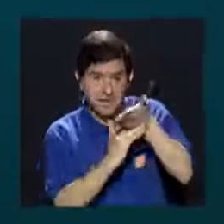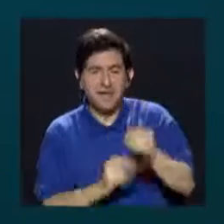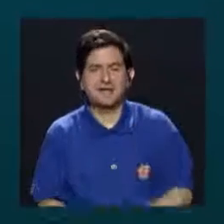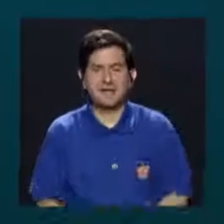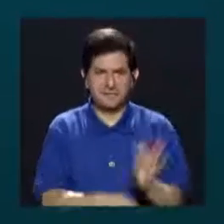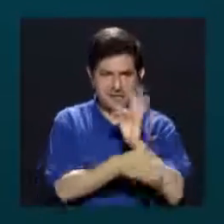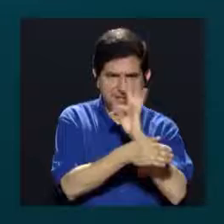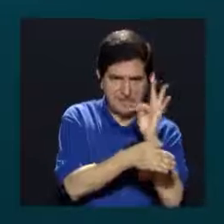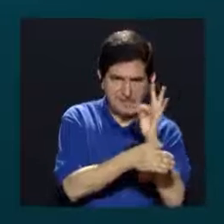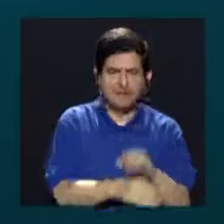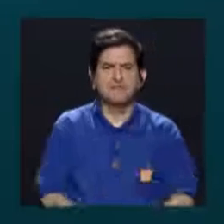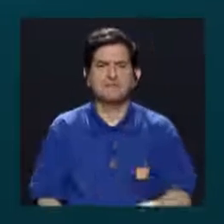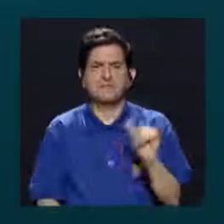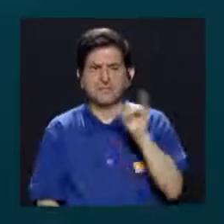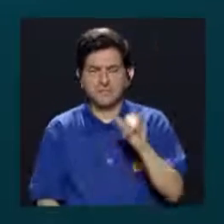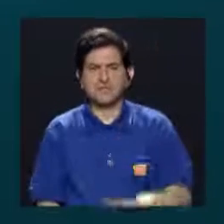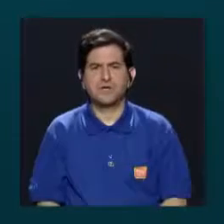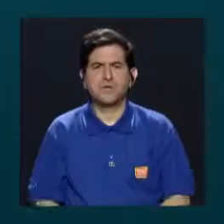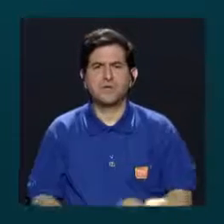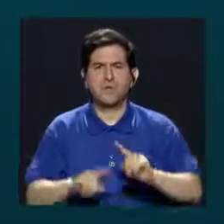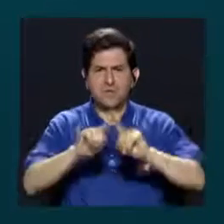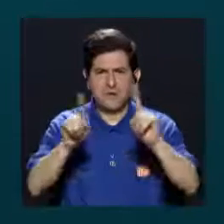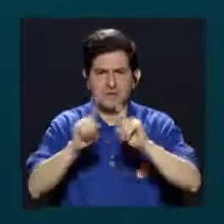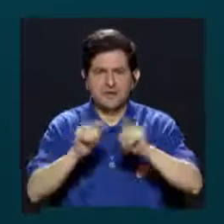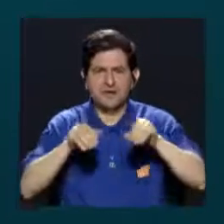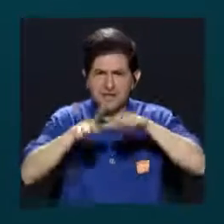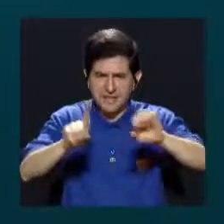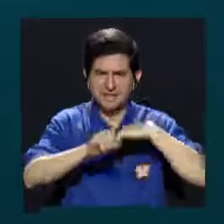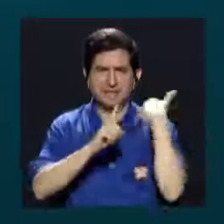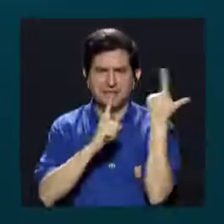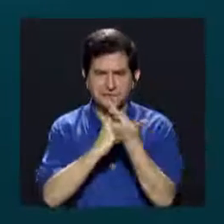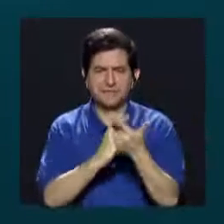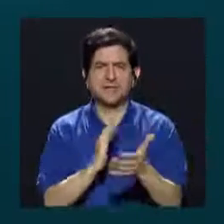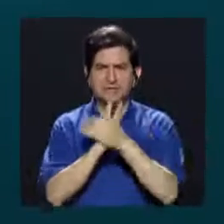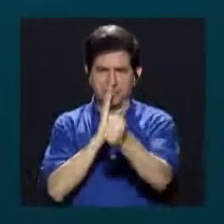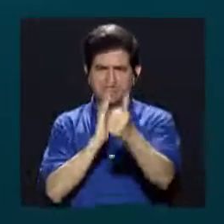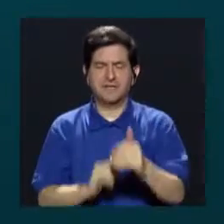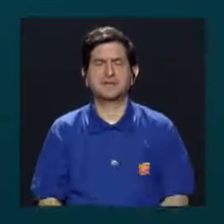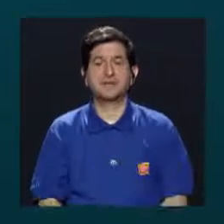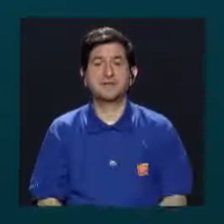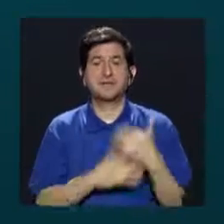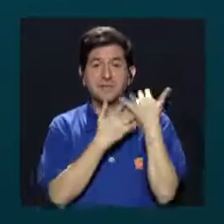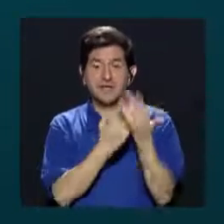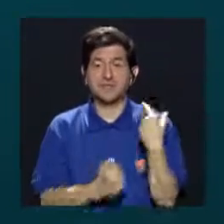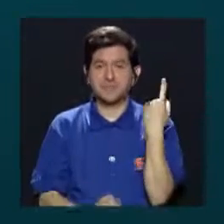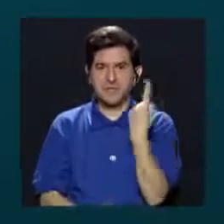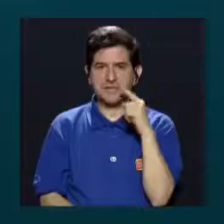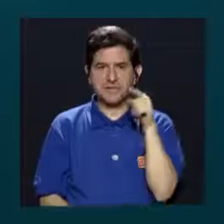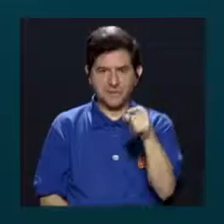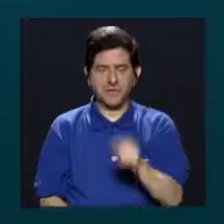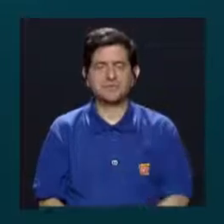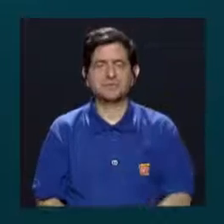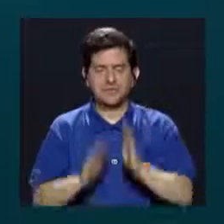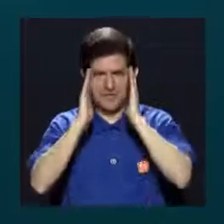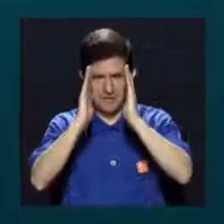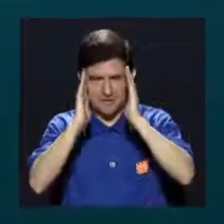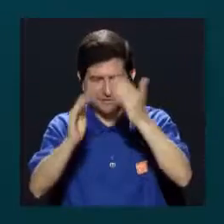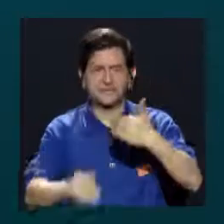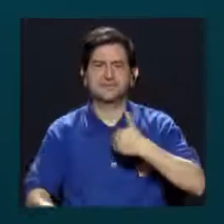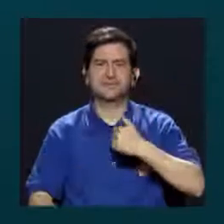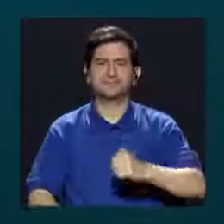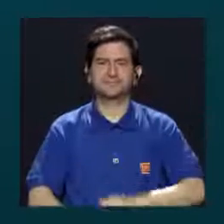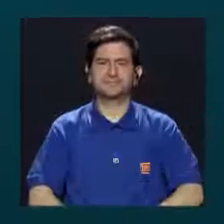medio de la señal abierta como a través de nuestras potentes redes sociales esperamos contar siempre con su amable